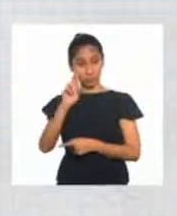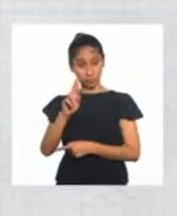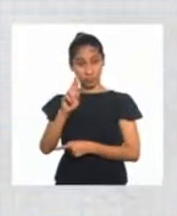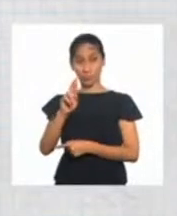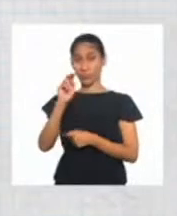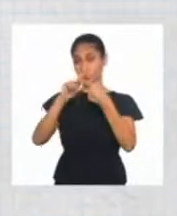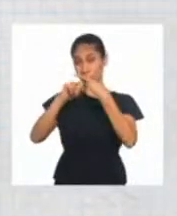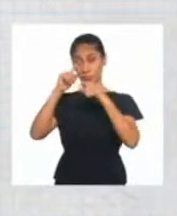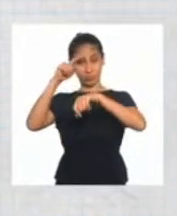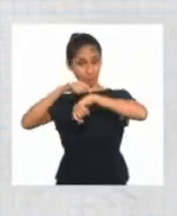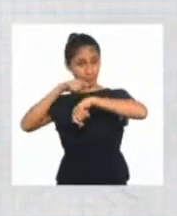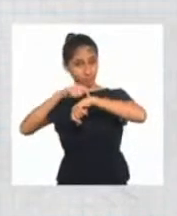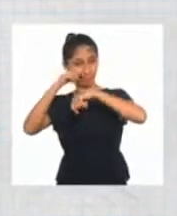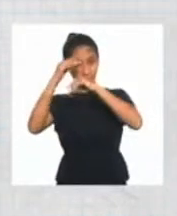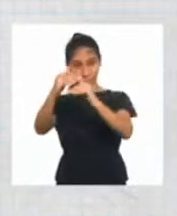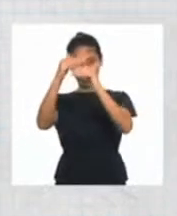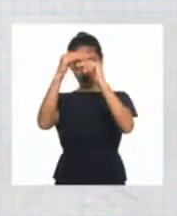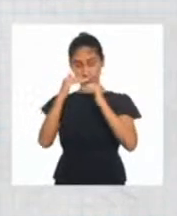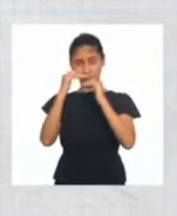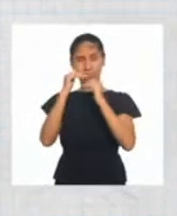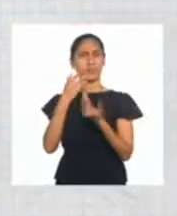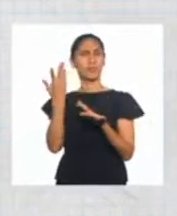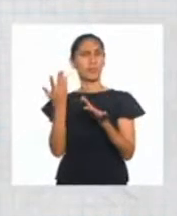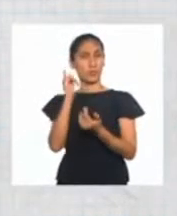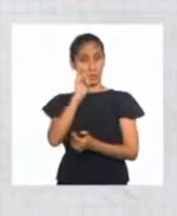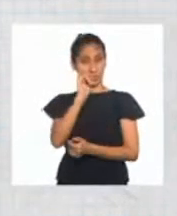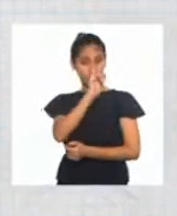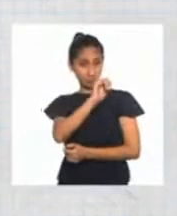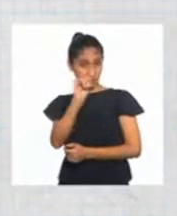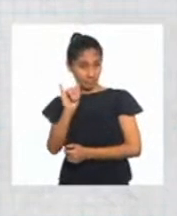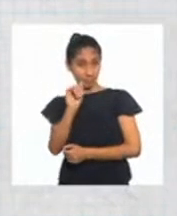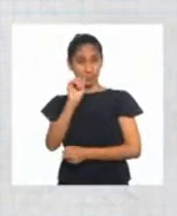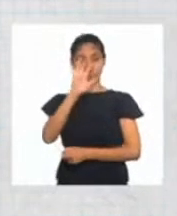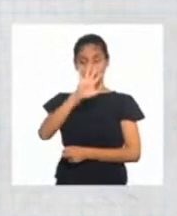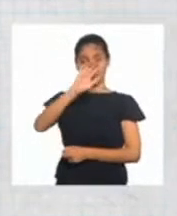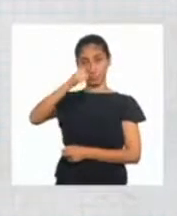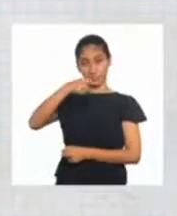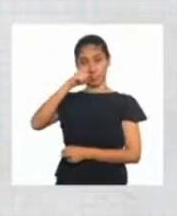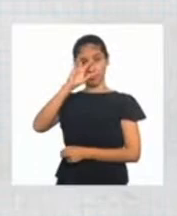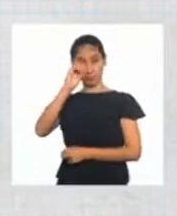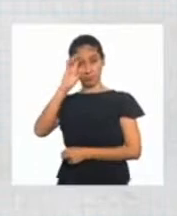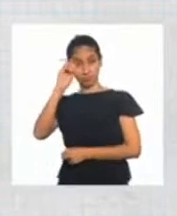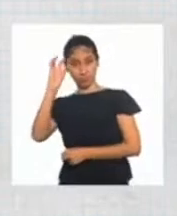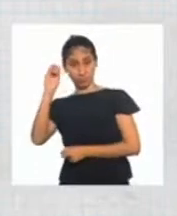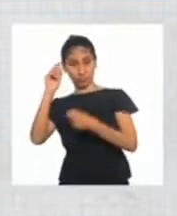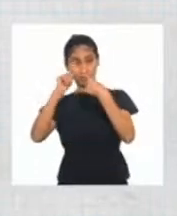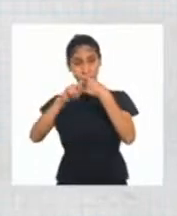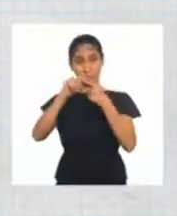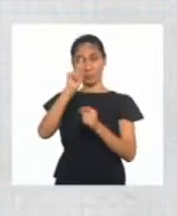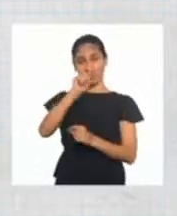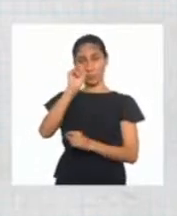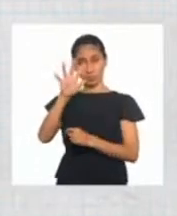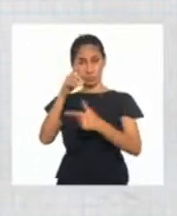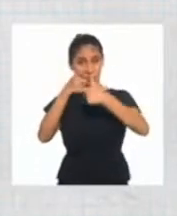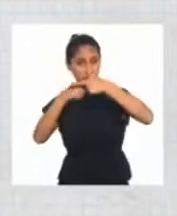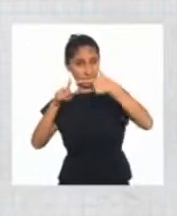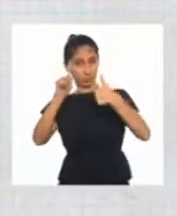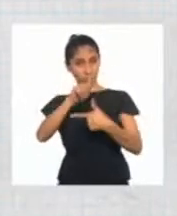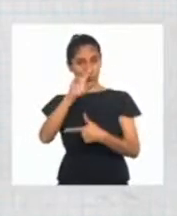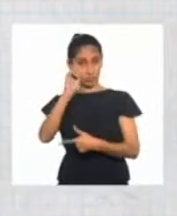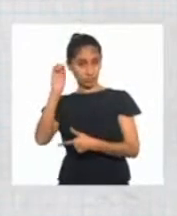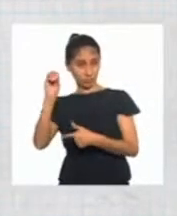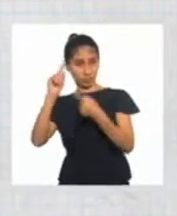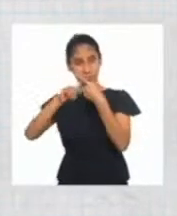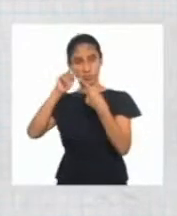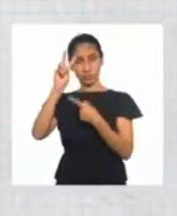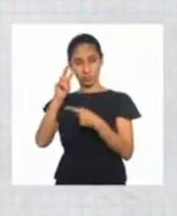el rédito por el tiempo. Se tiene que el interés es igual a 5.000 por 15 sobre 100